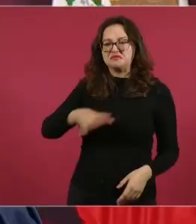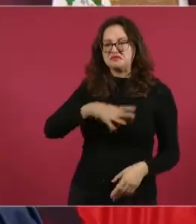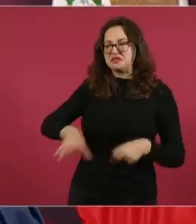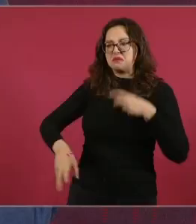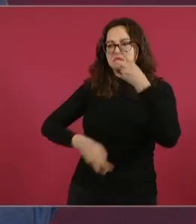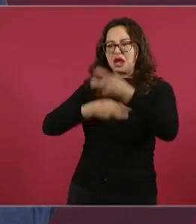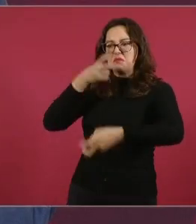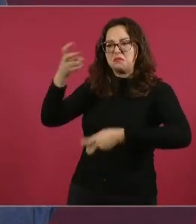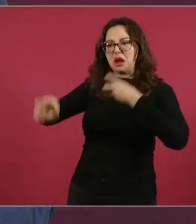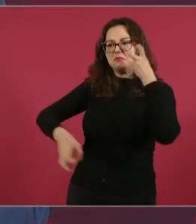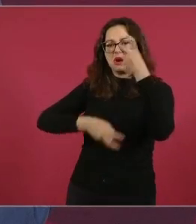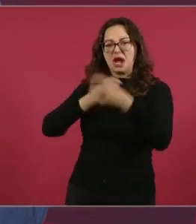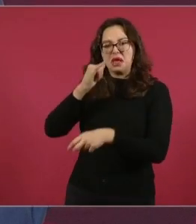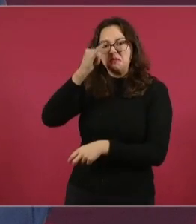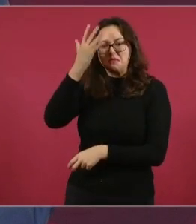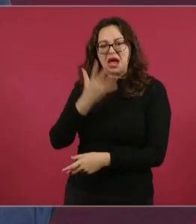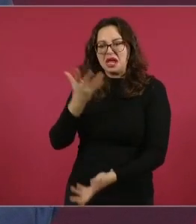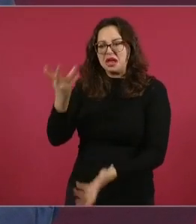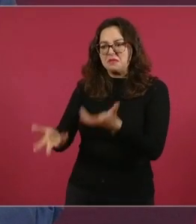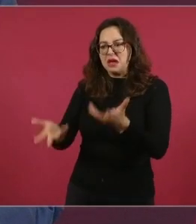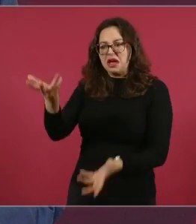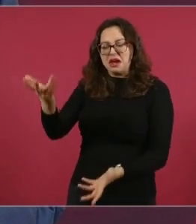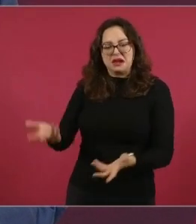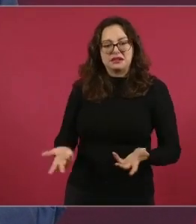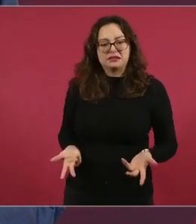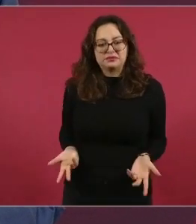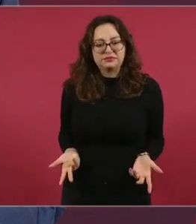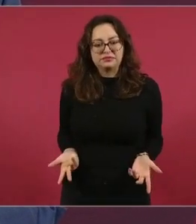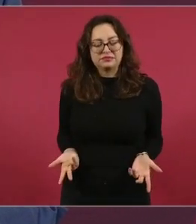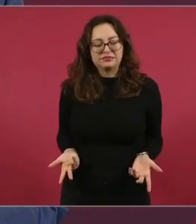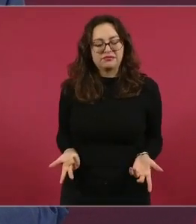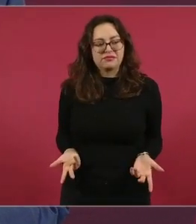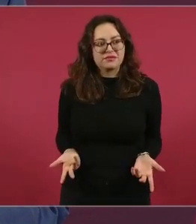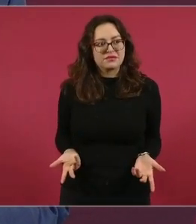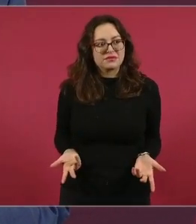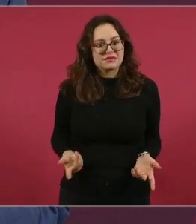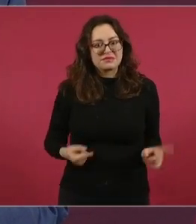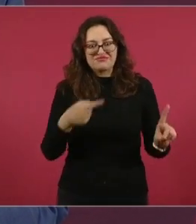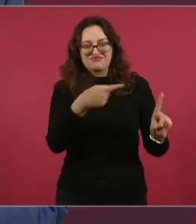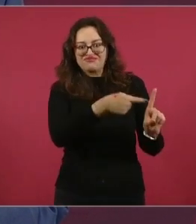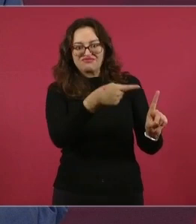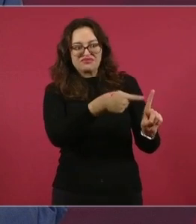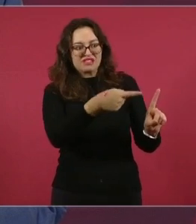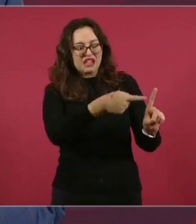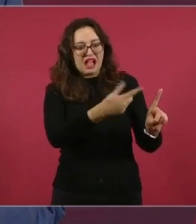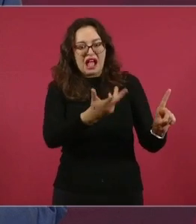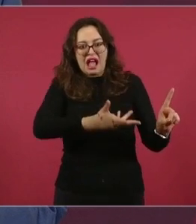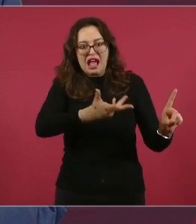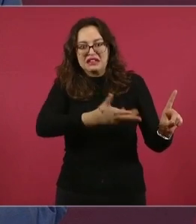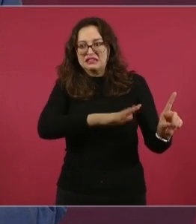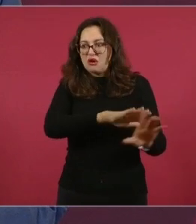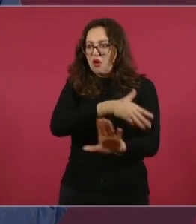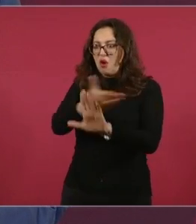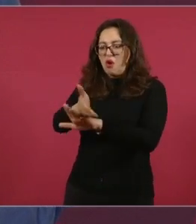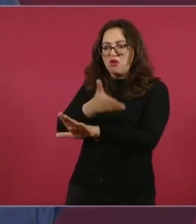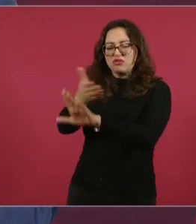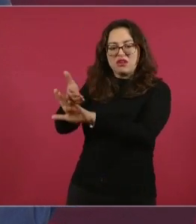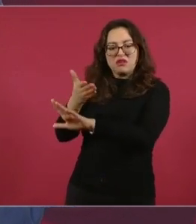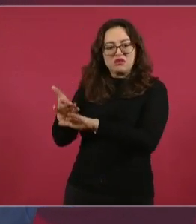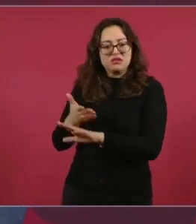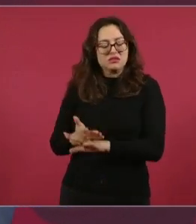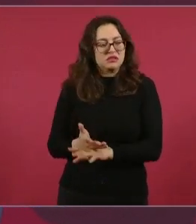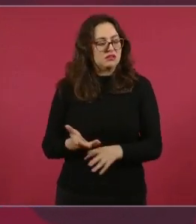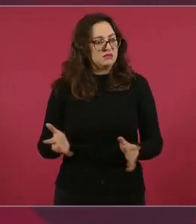desprestigiándolos. Nunca se habían atrevido a tanto,